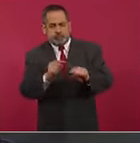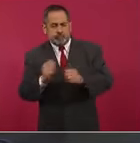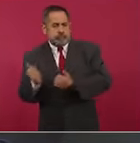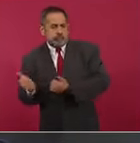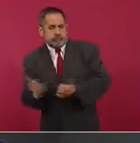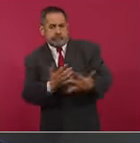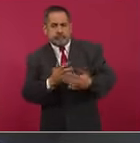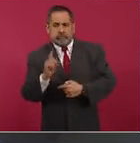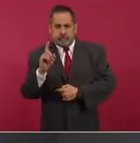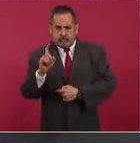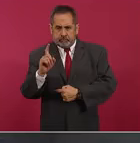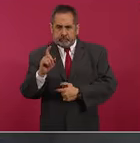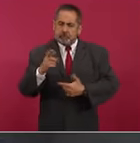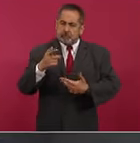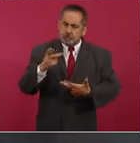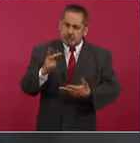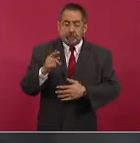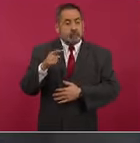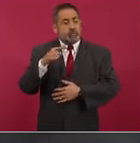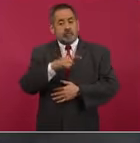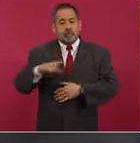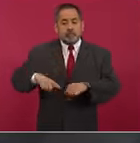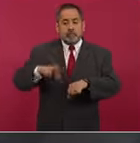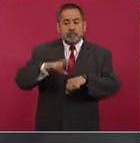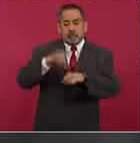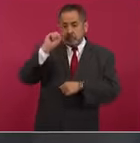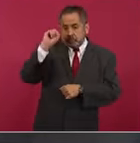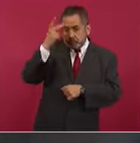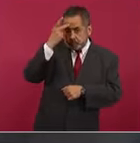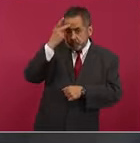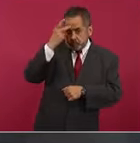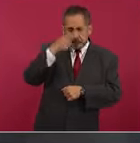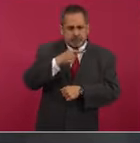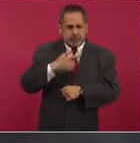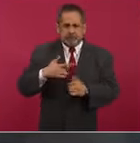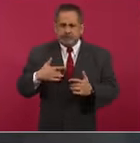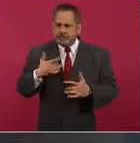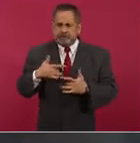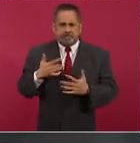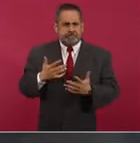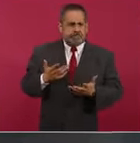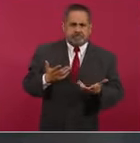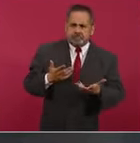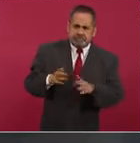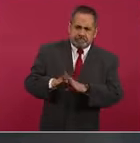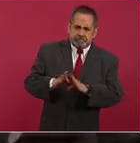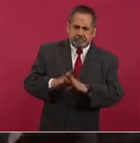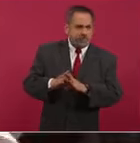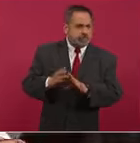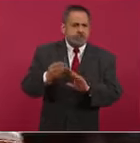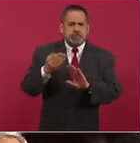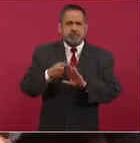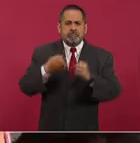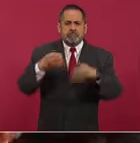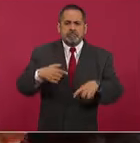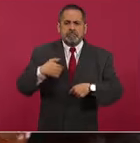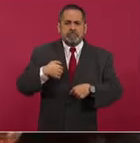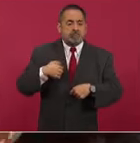embargo, el gobernador de San Luis Potosí ha mostrado su inquietud en qué tanto podría afectar